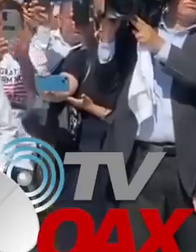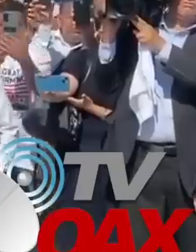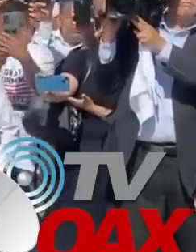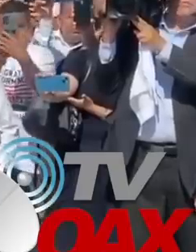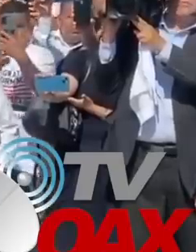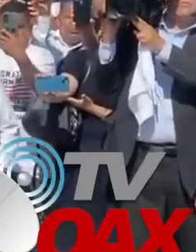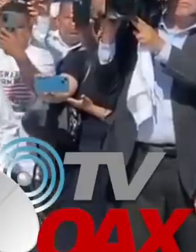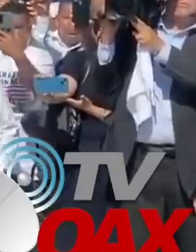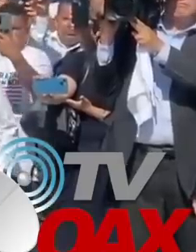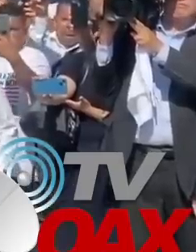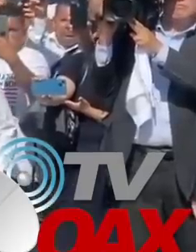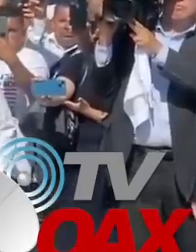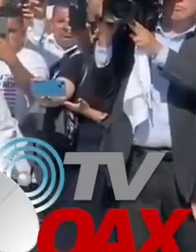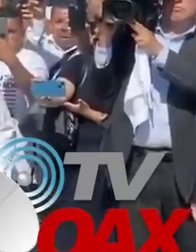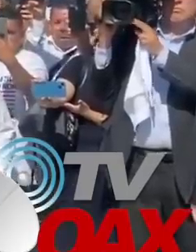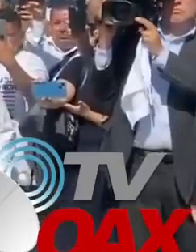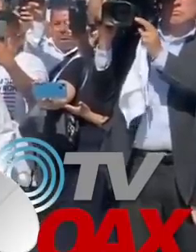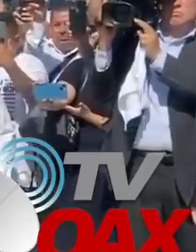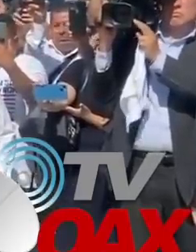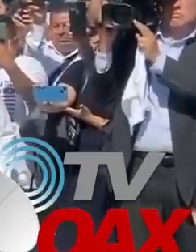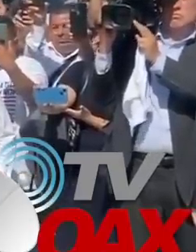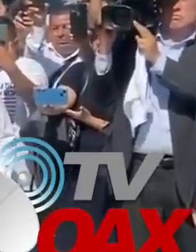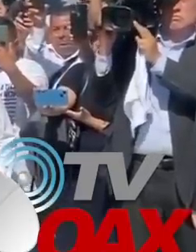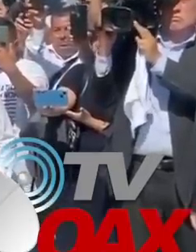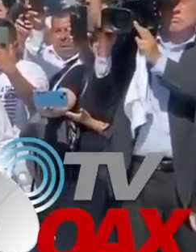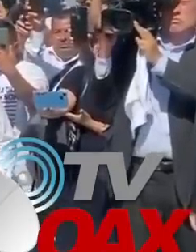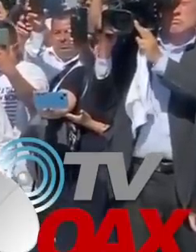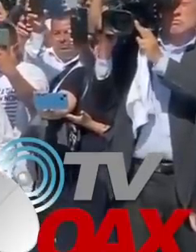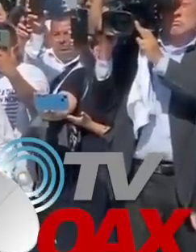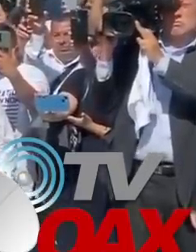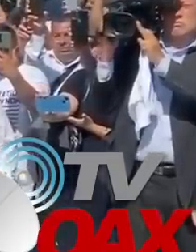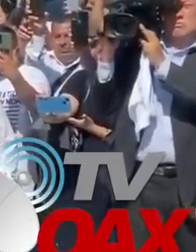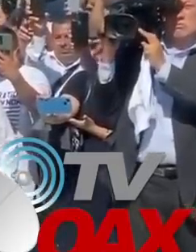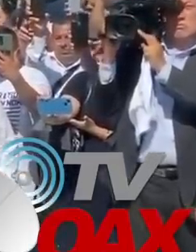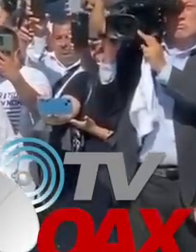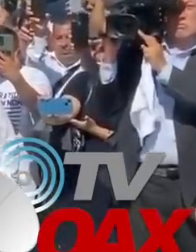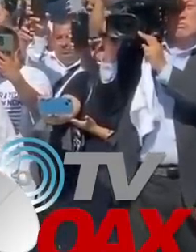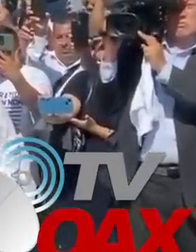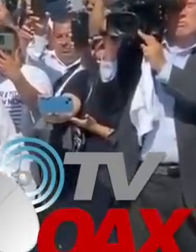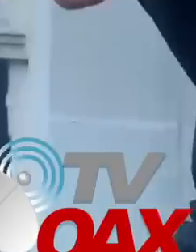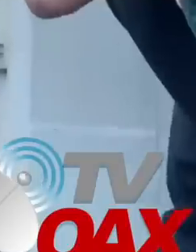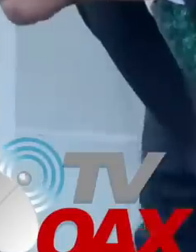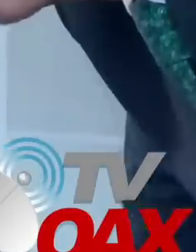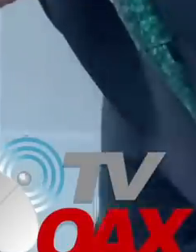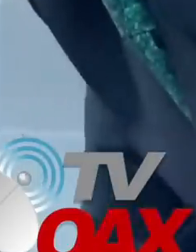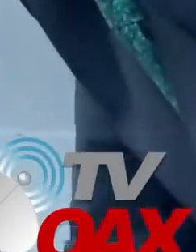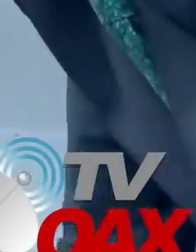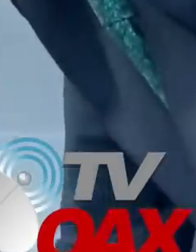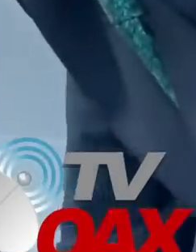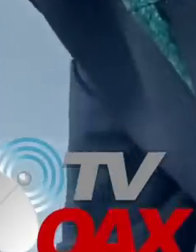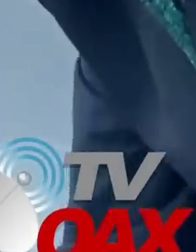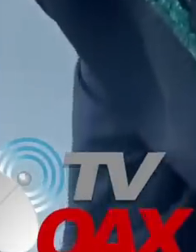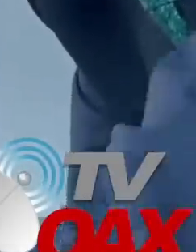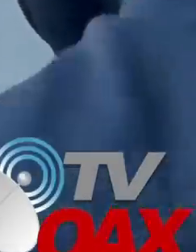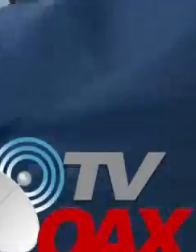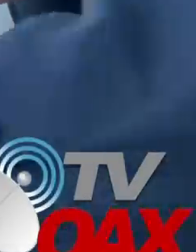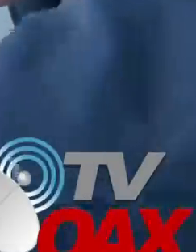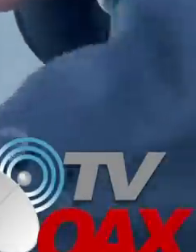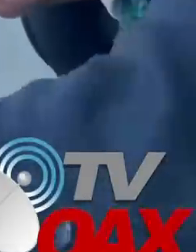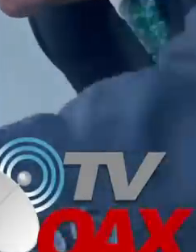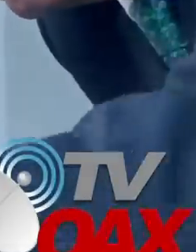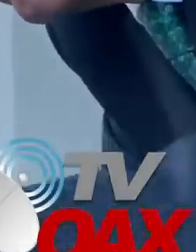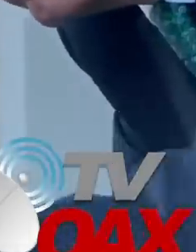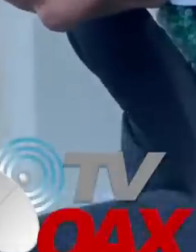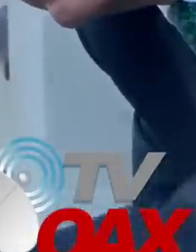El presidente de México, Andrés Manuel López Obrador, es uno de los mejores presidentes que ha tenido